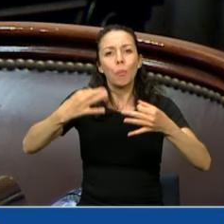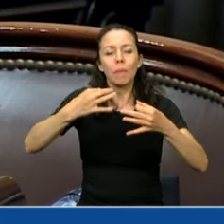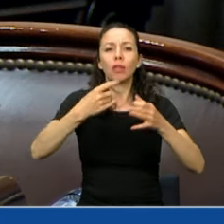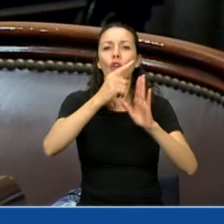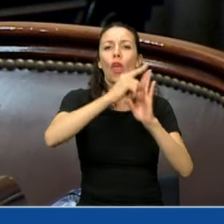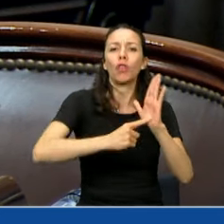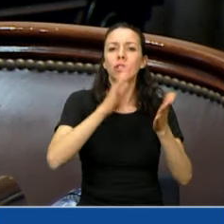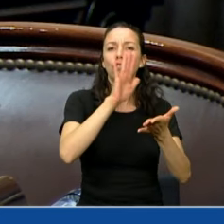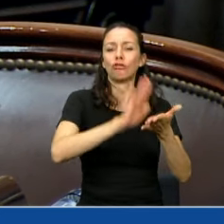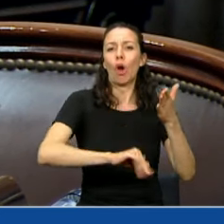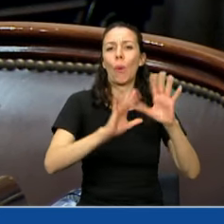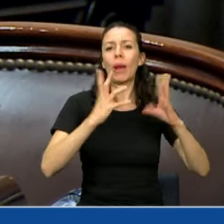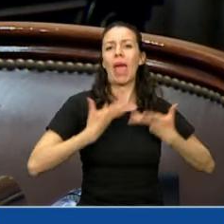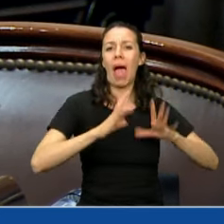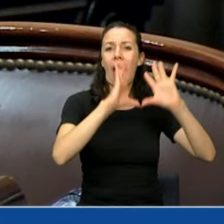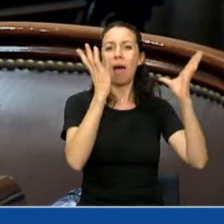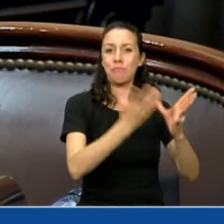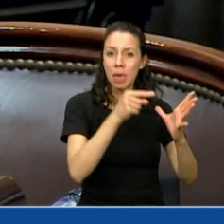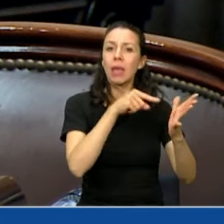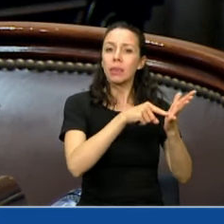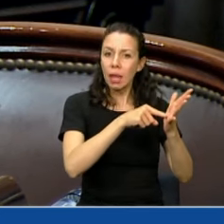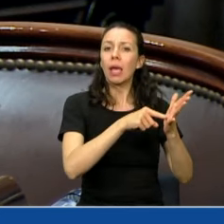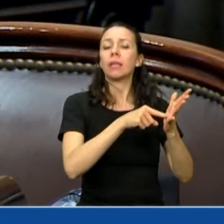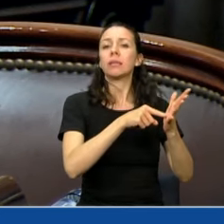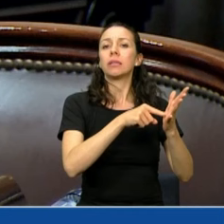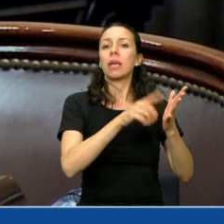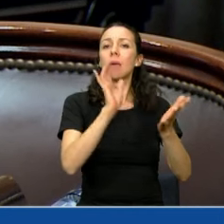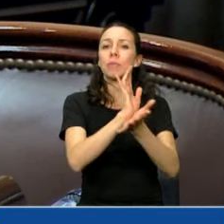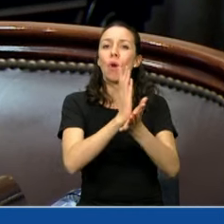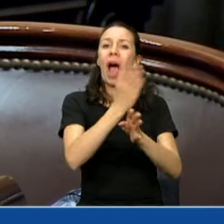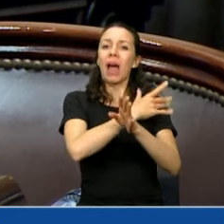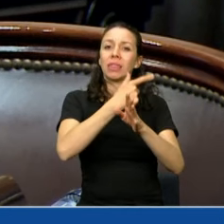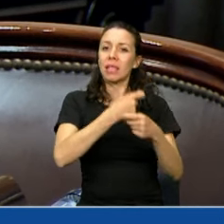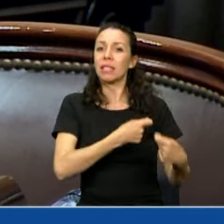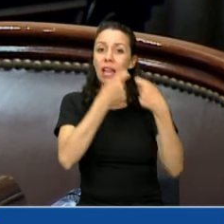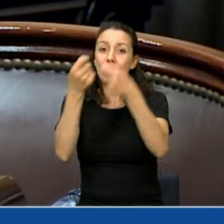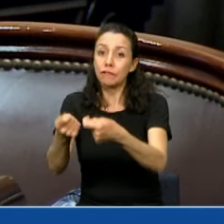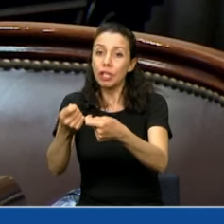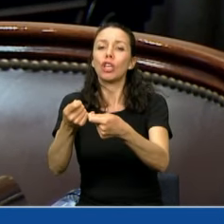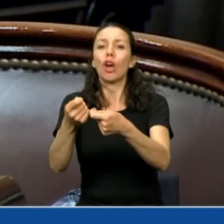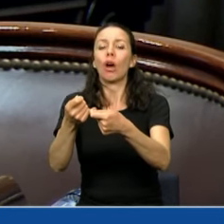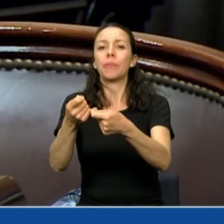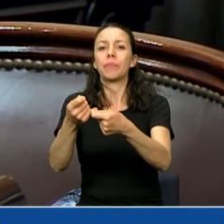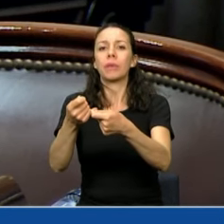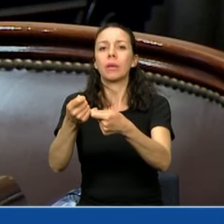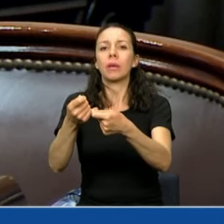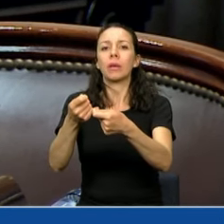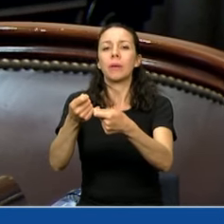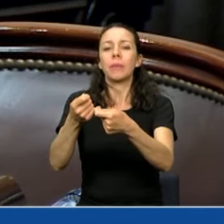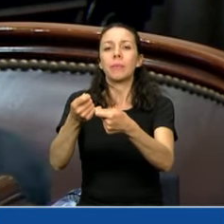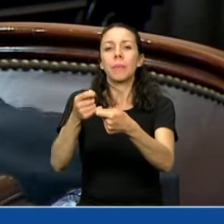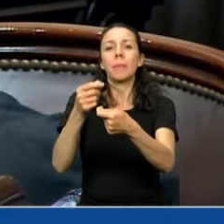ambientales asumidas por el transferente en cuya se hayan otorgado los